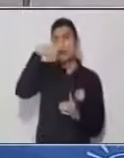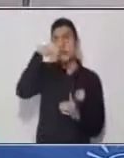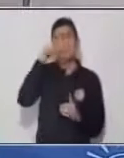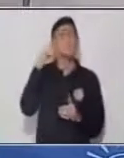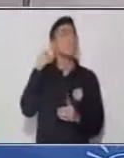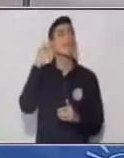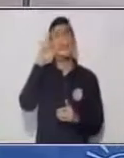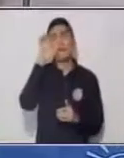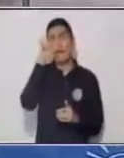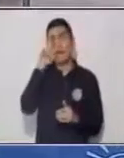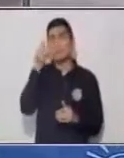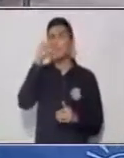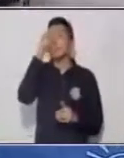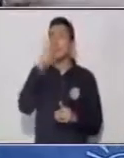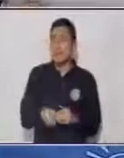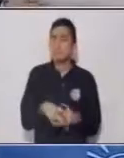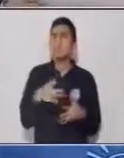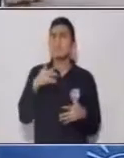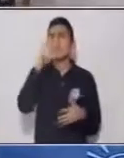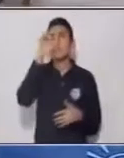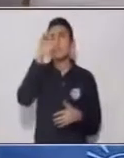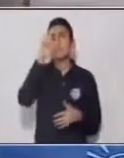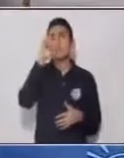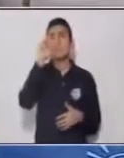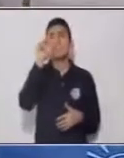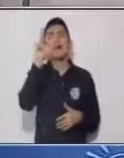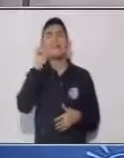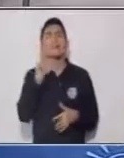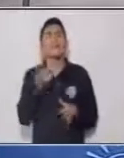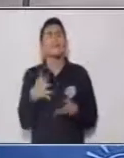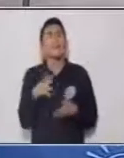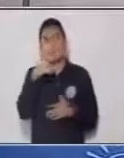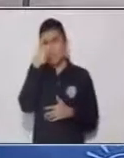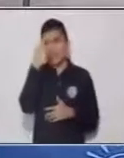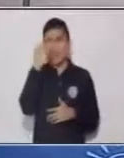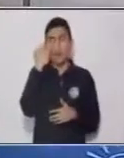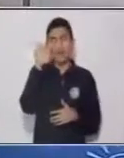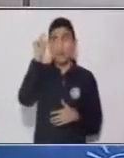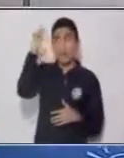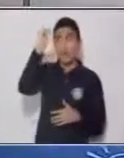las vamos a vincular con derivadas, porque hoy vamos a trabajar integrales